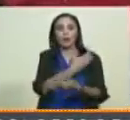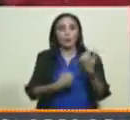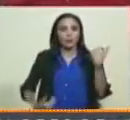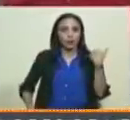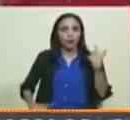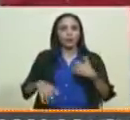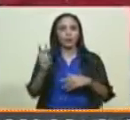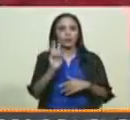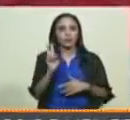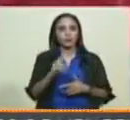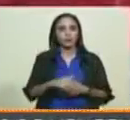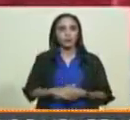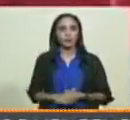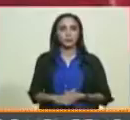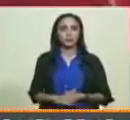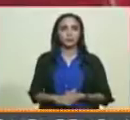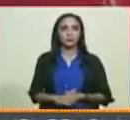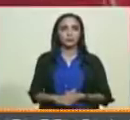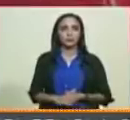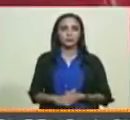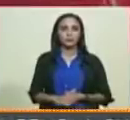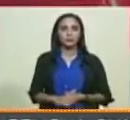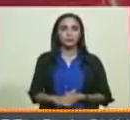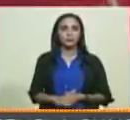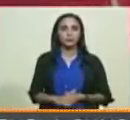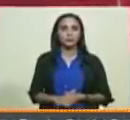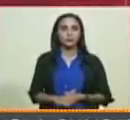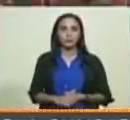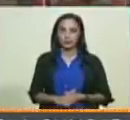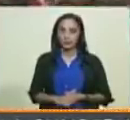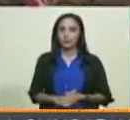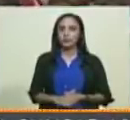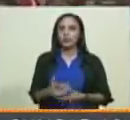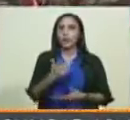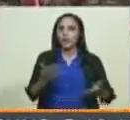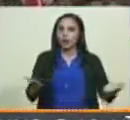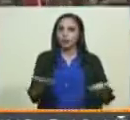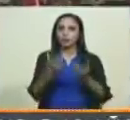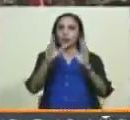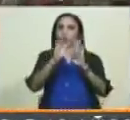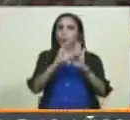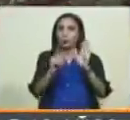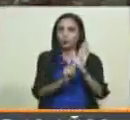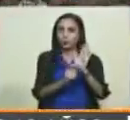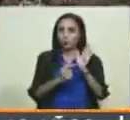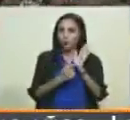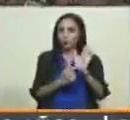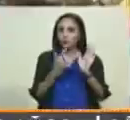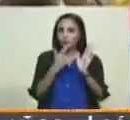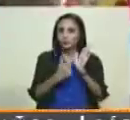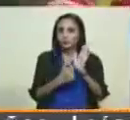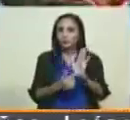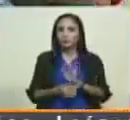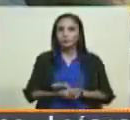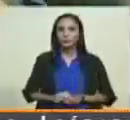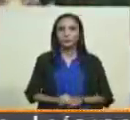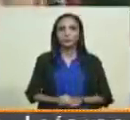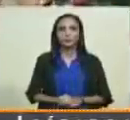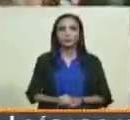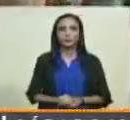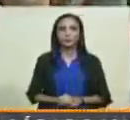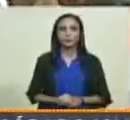la República Bolivariana de Venezuela en ejercicio pleno de la soberanía.